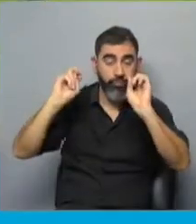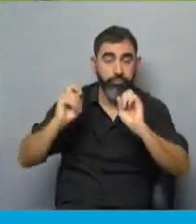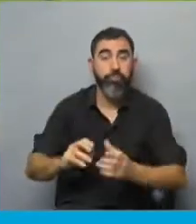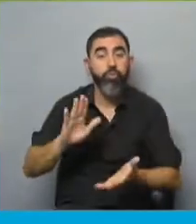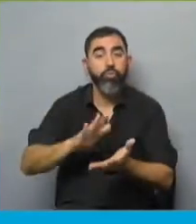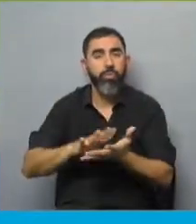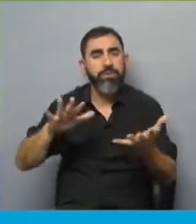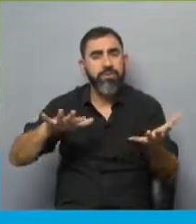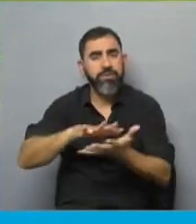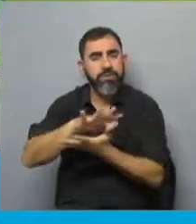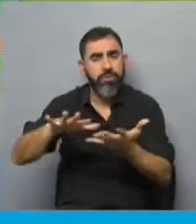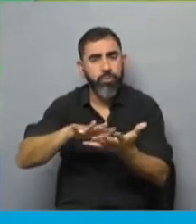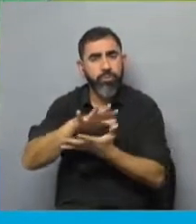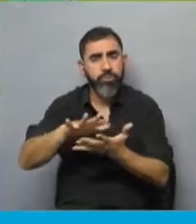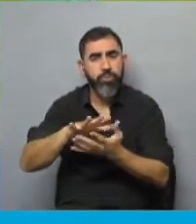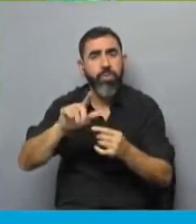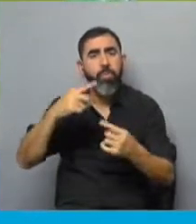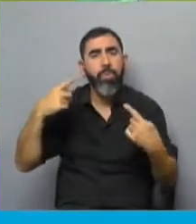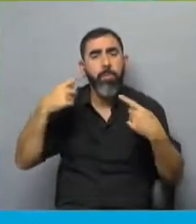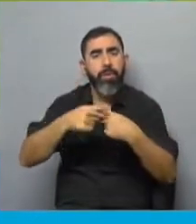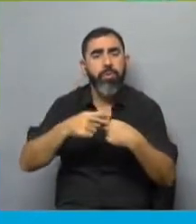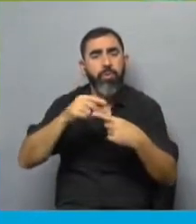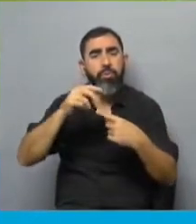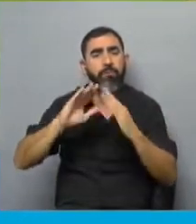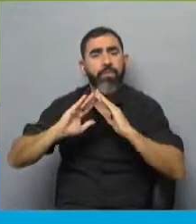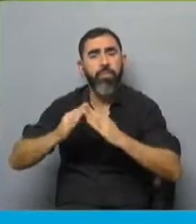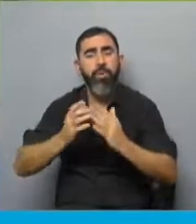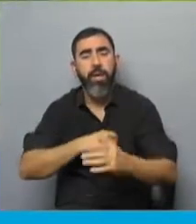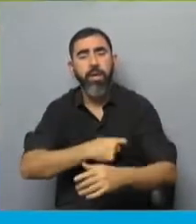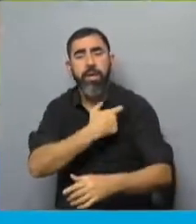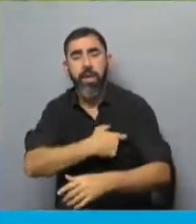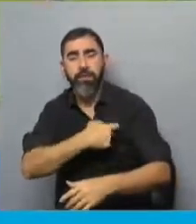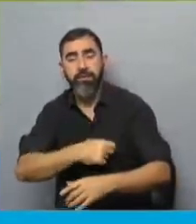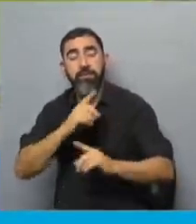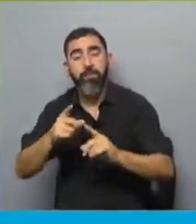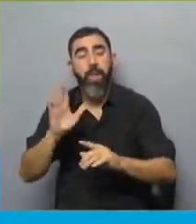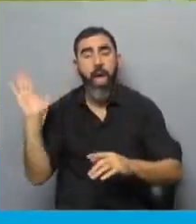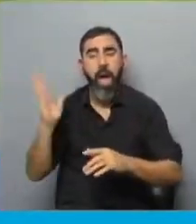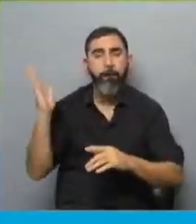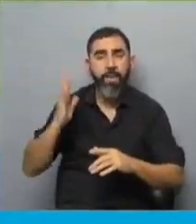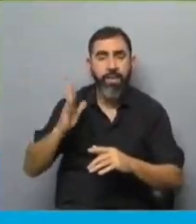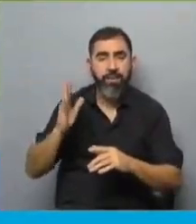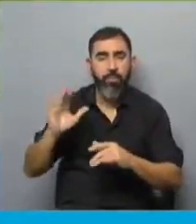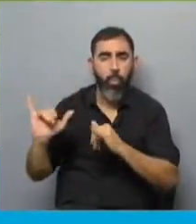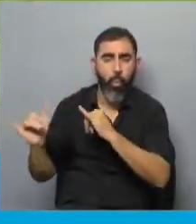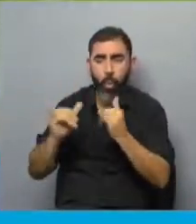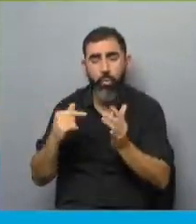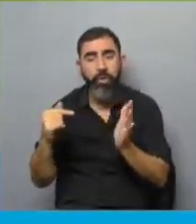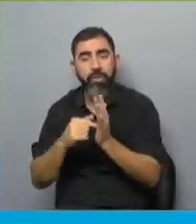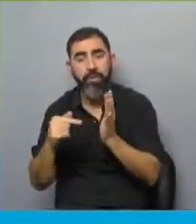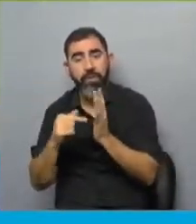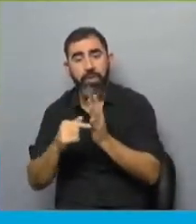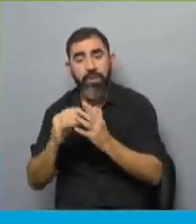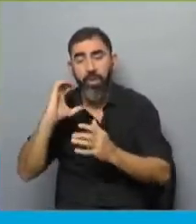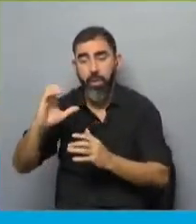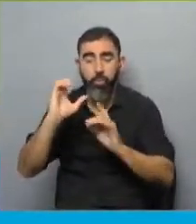sobre la situación generada tras el partido entre Villa Española y Racing, así como por las amenazas recibidas por dirigentes y